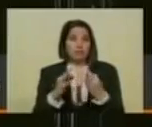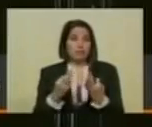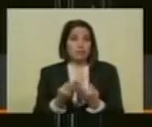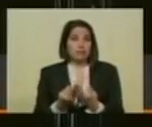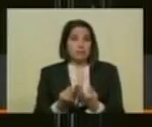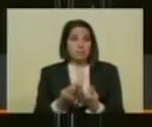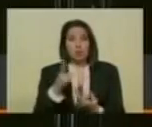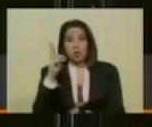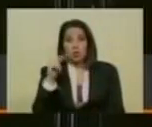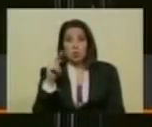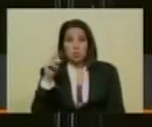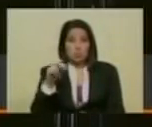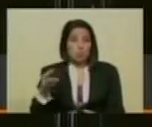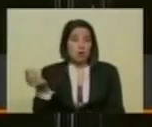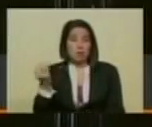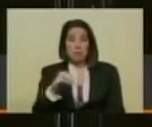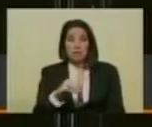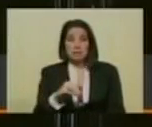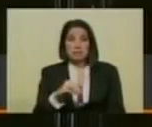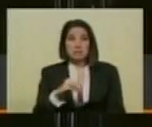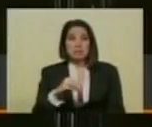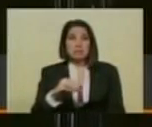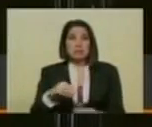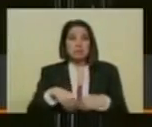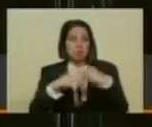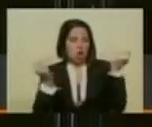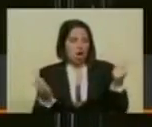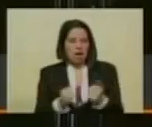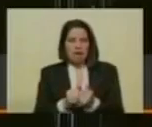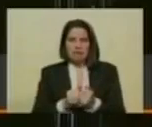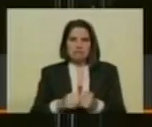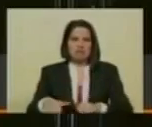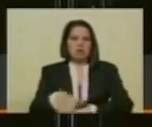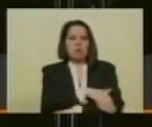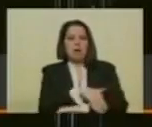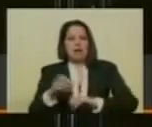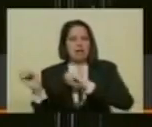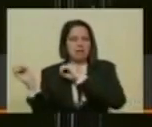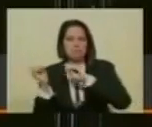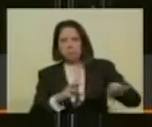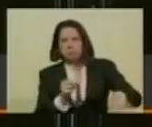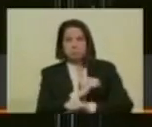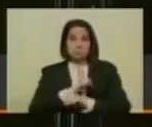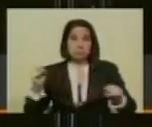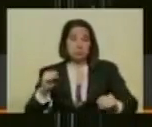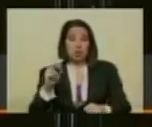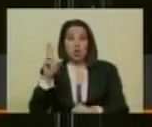Nunca más violencia, nunca más guarimba, nunca más golpes de Estado.